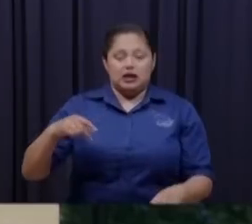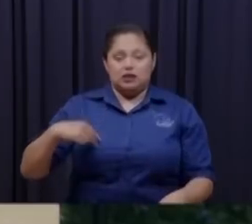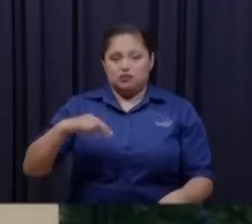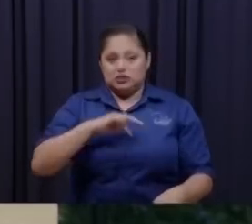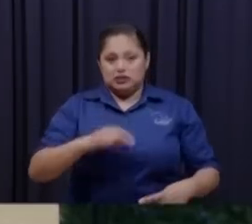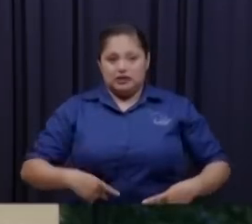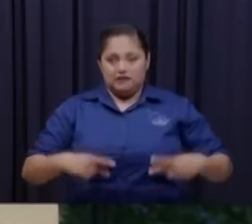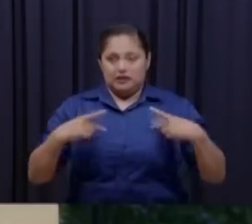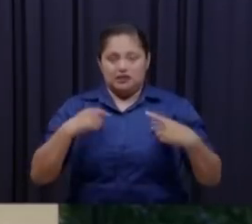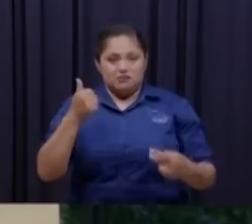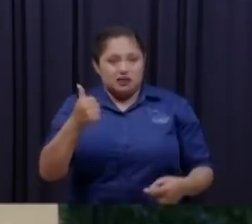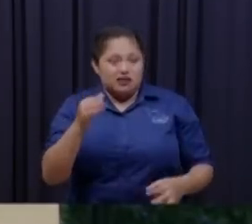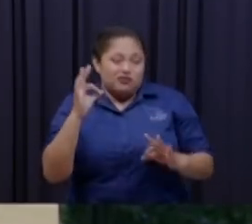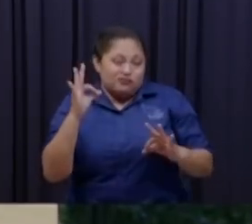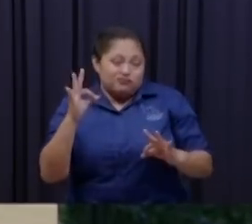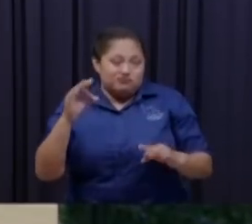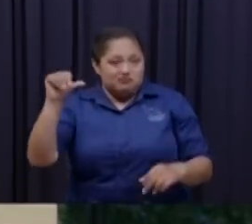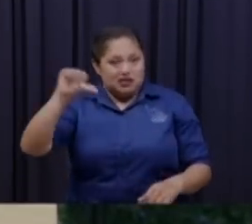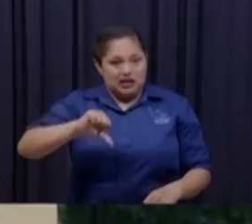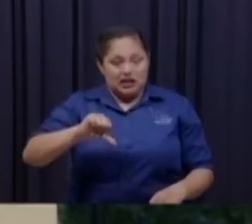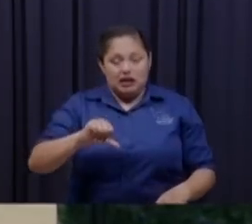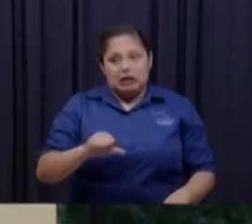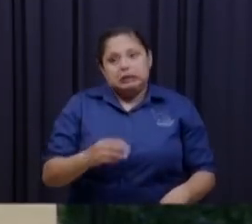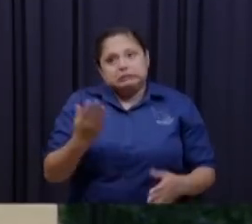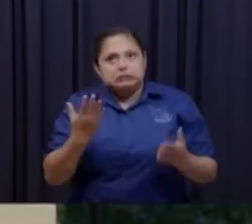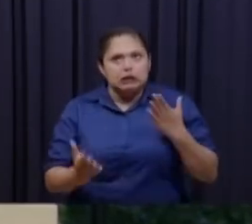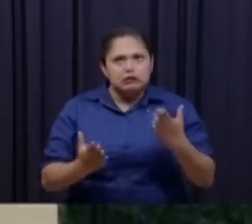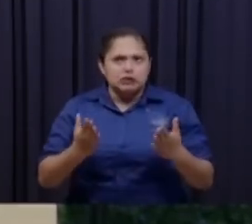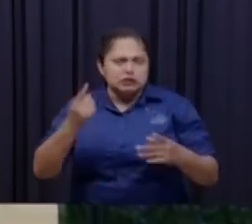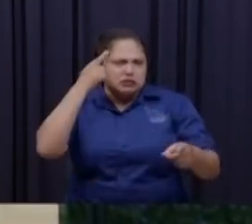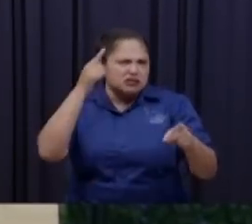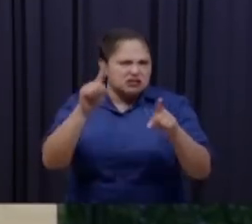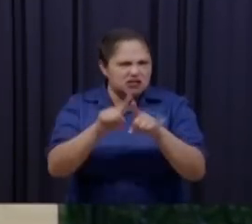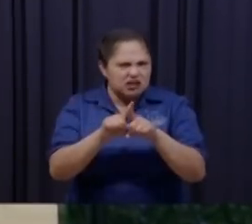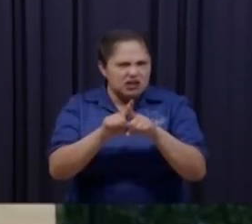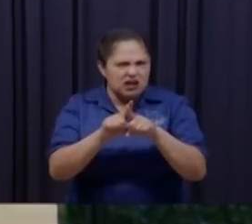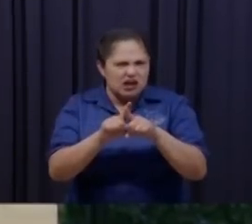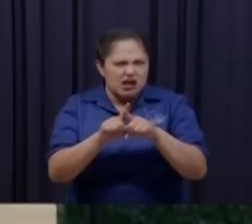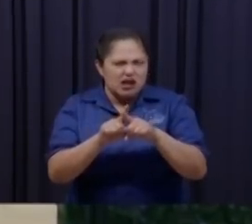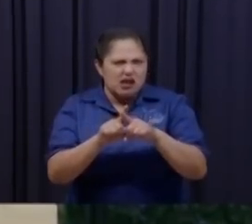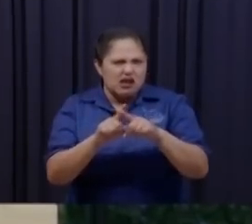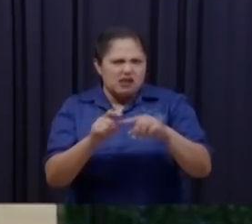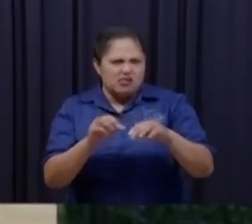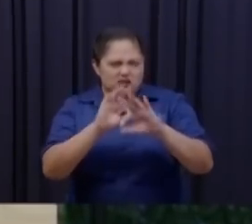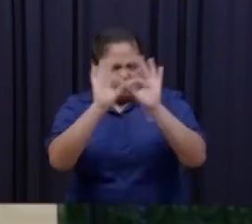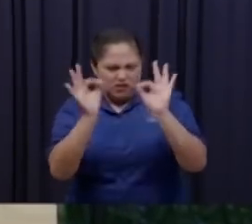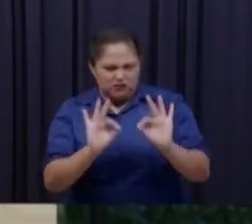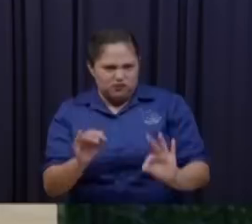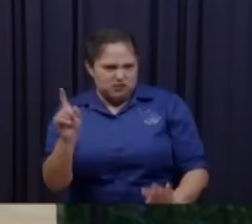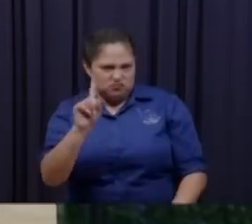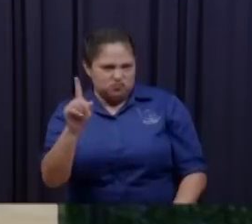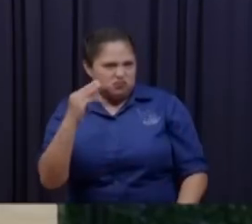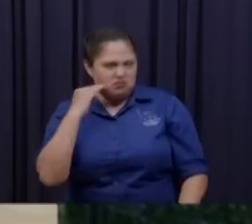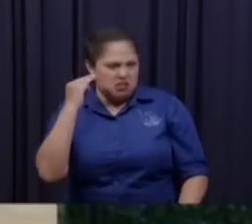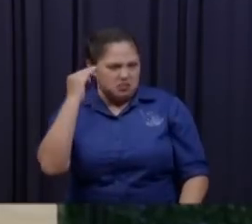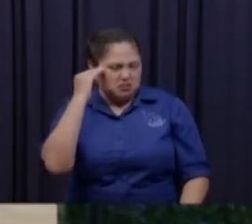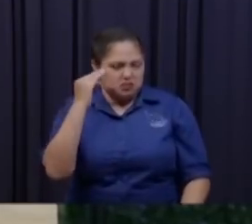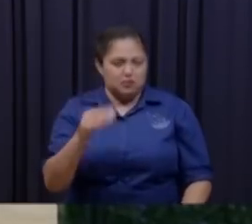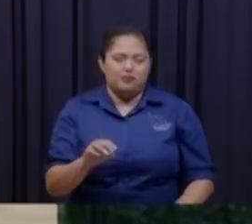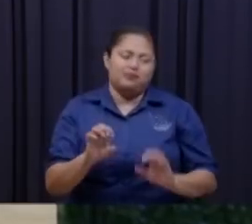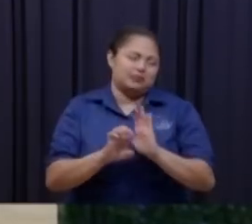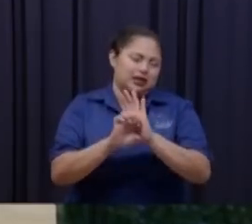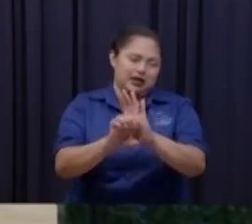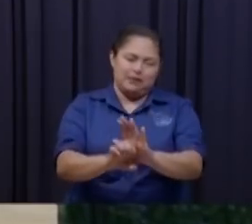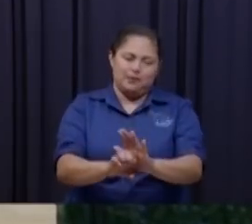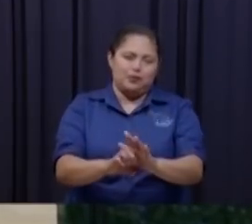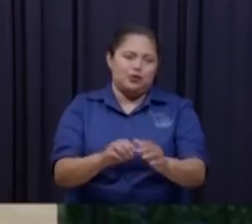hagamos en base a la inmadurez. Por ejemplo, pues si una pareja de jovencitos